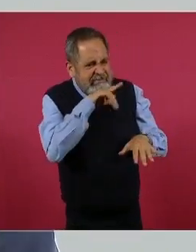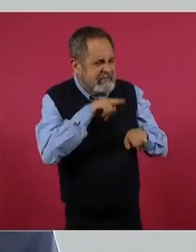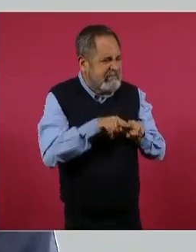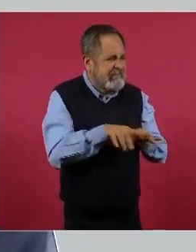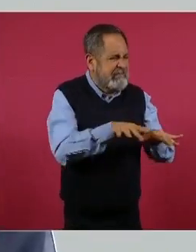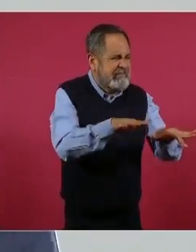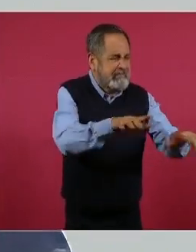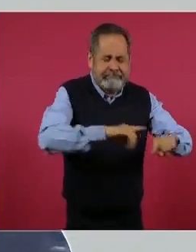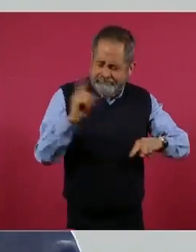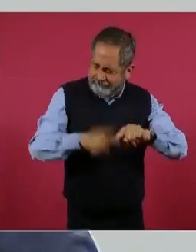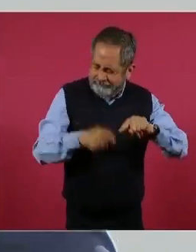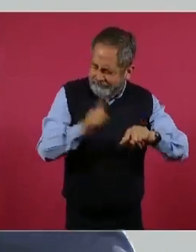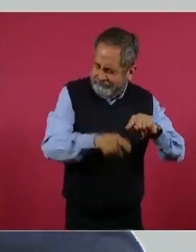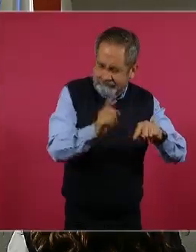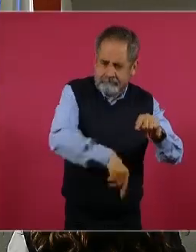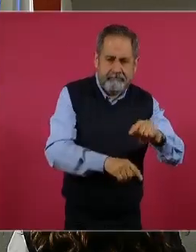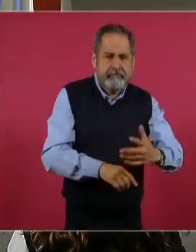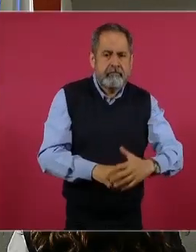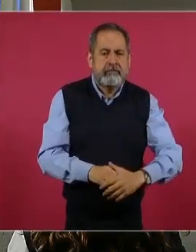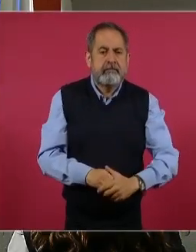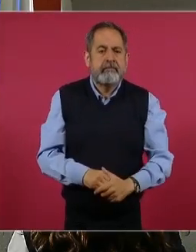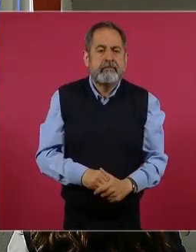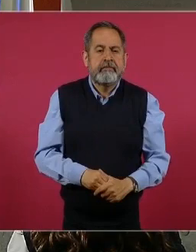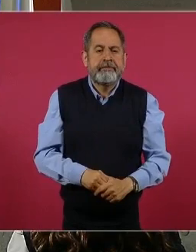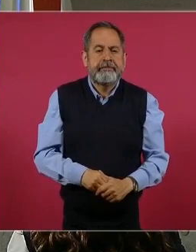corrupción. Siguiente, por favor.